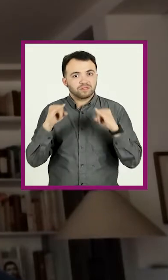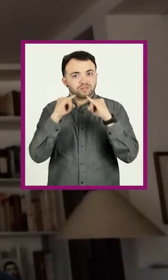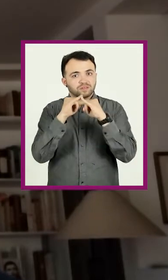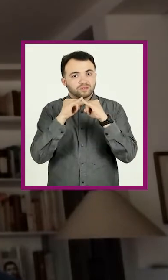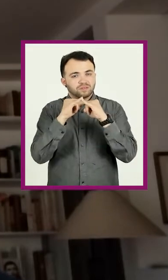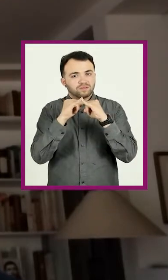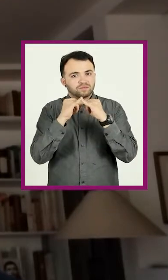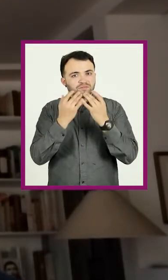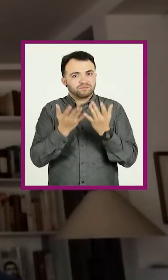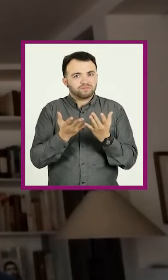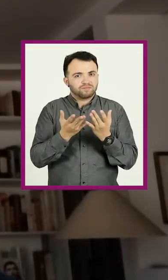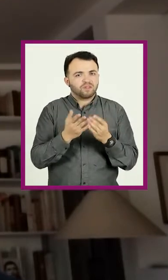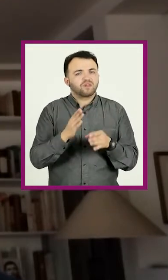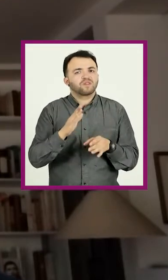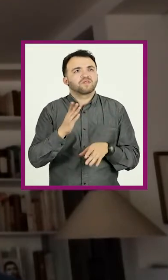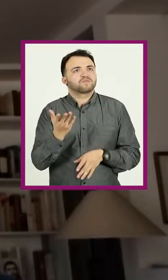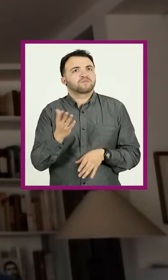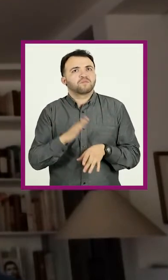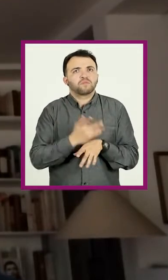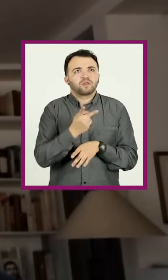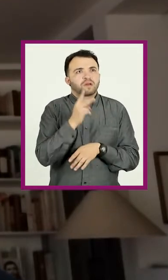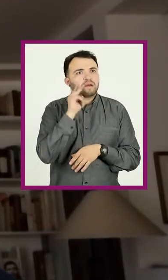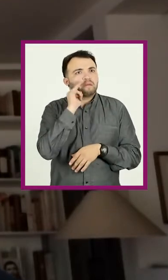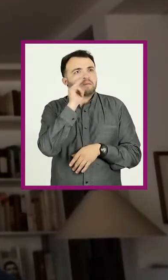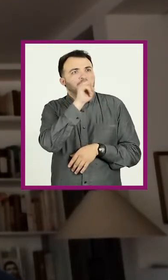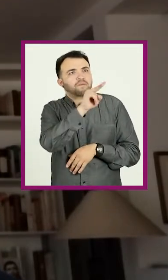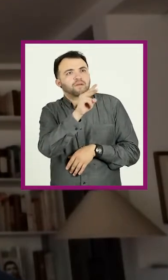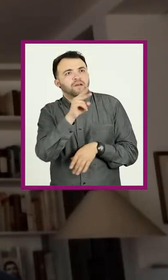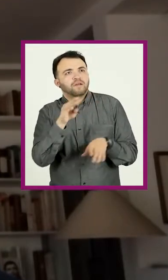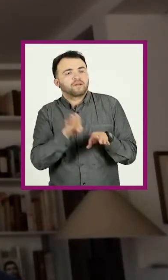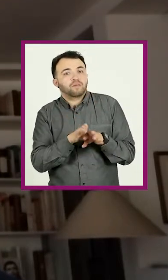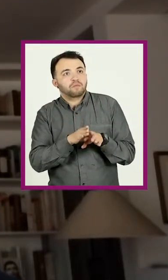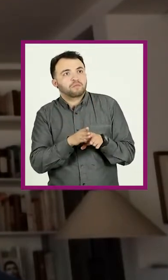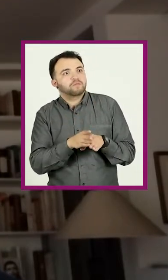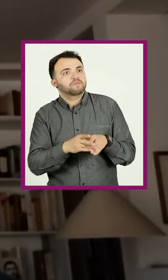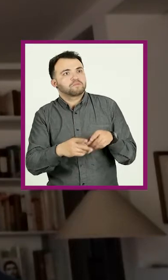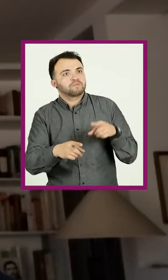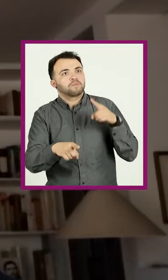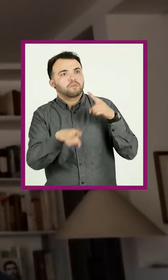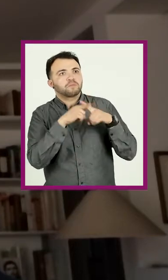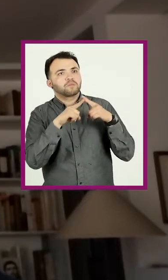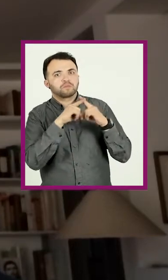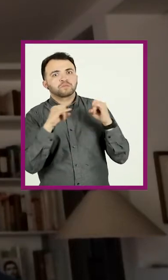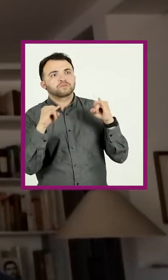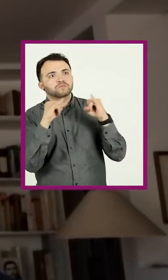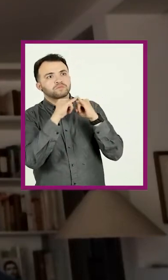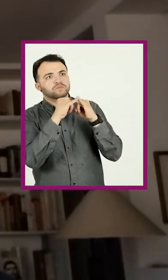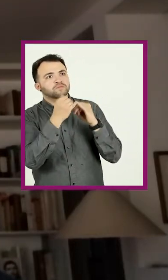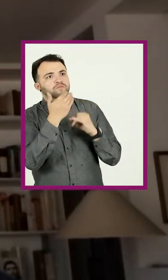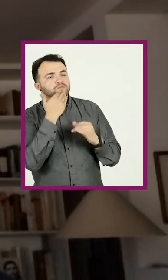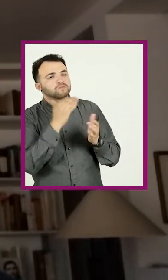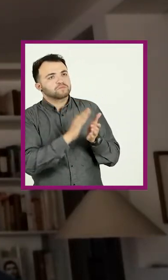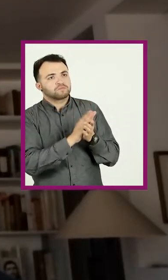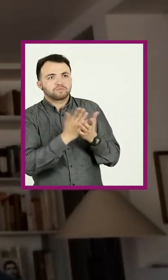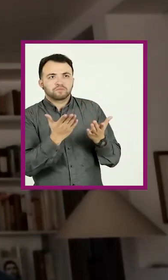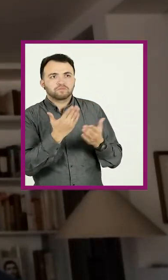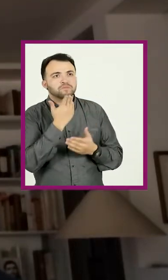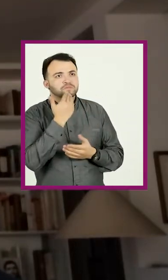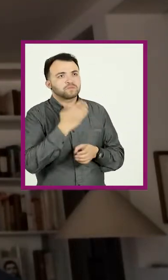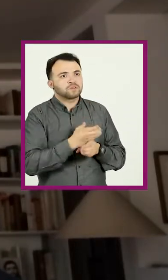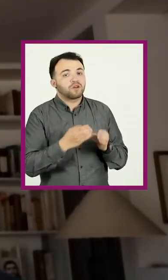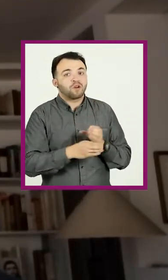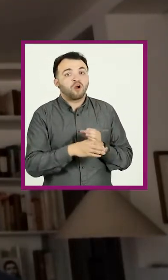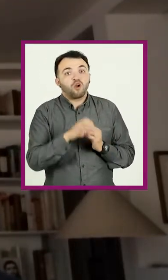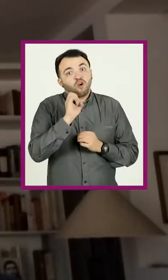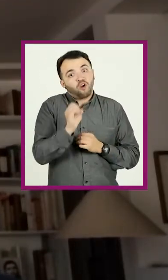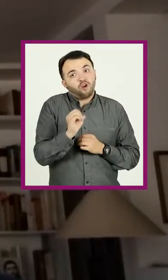con respecto a las instituciones, sea porque las veamos de una manera más positiva o